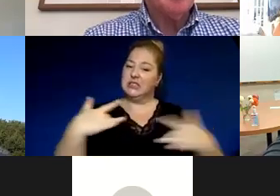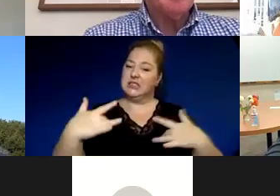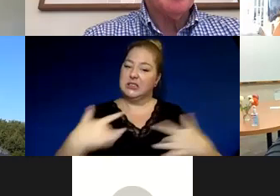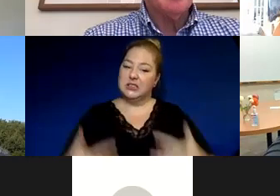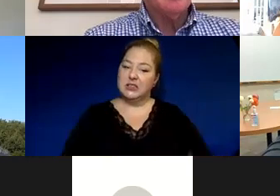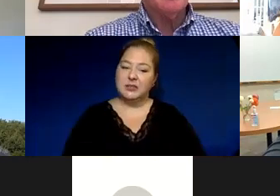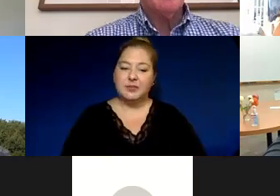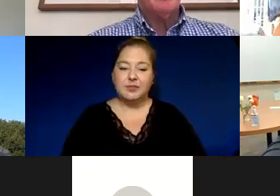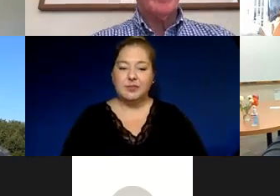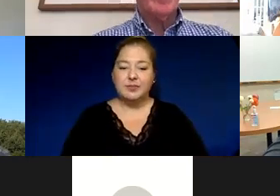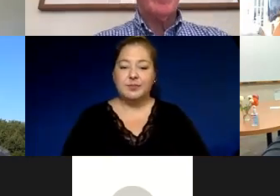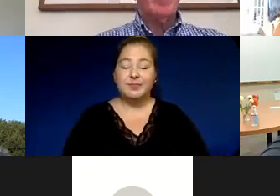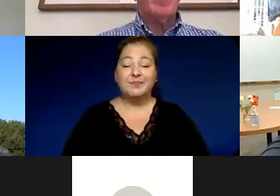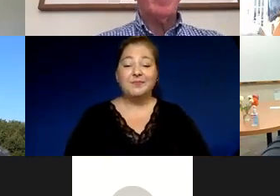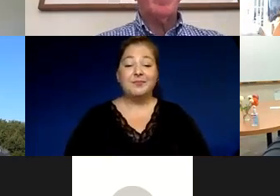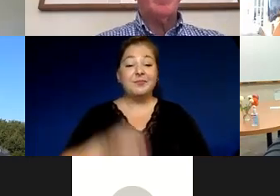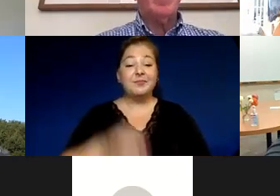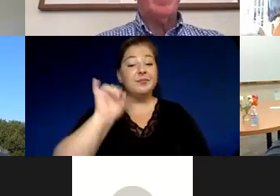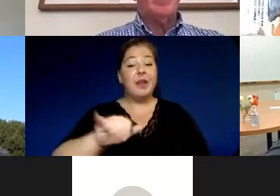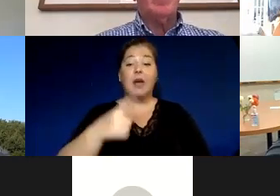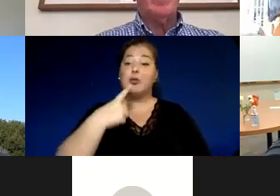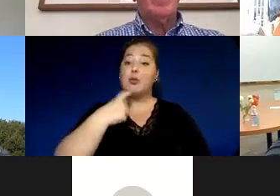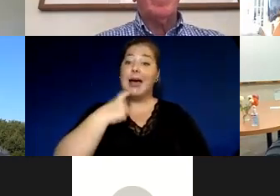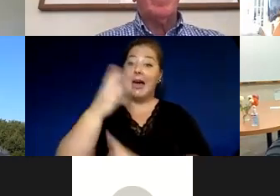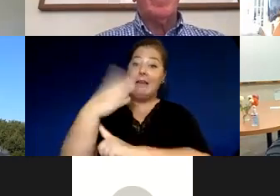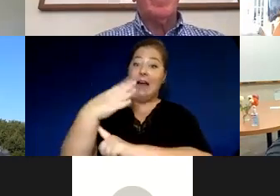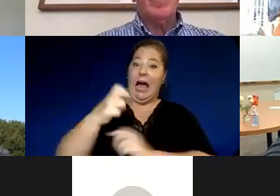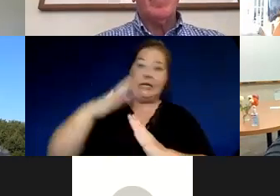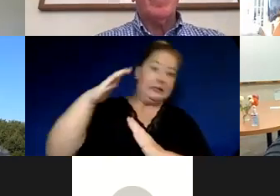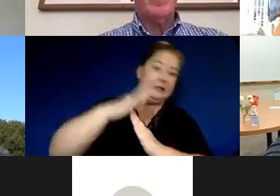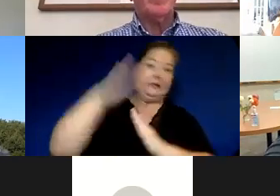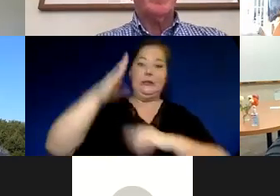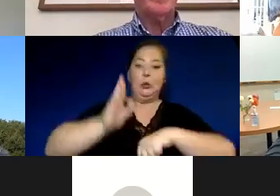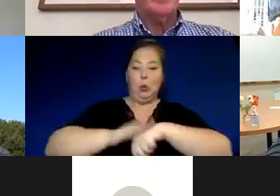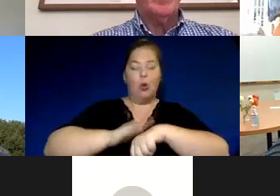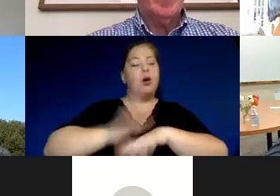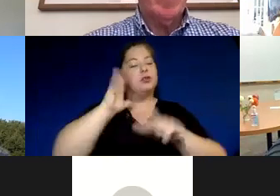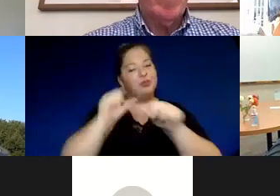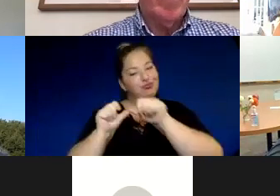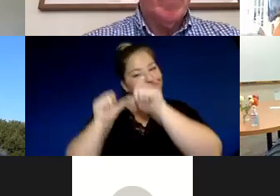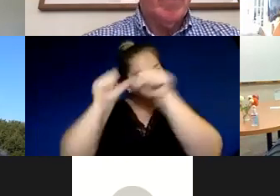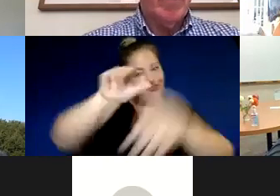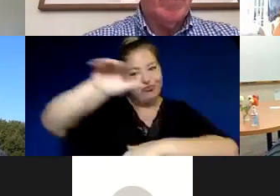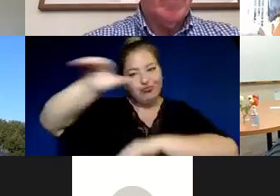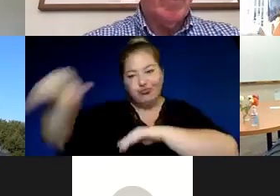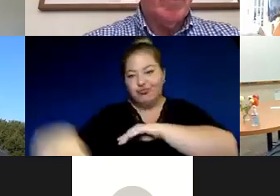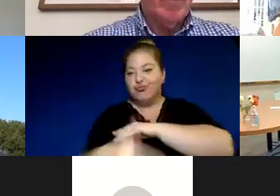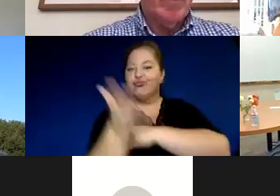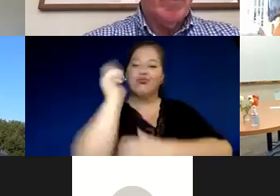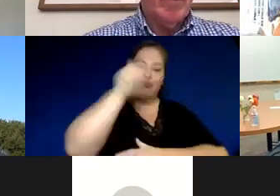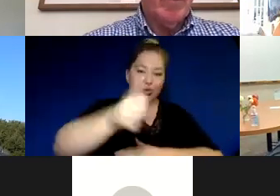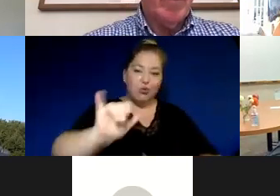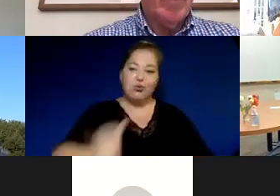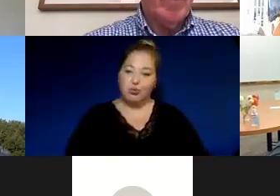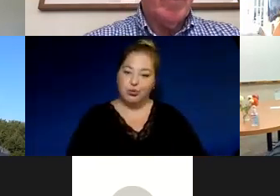5 de la mañana, de esta mañana hasta las 5 de la tarde del día de mañana. Los meteorólogos han indicado